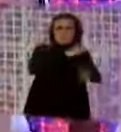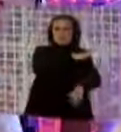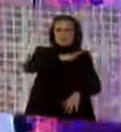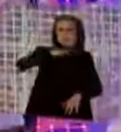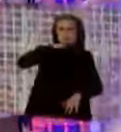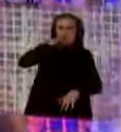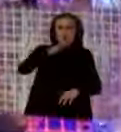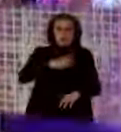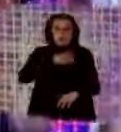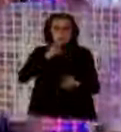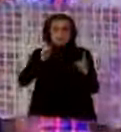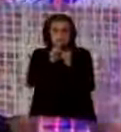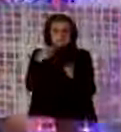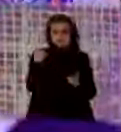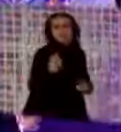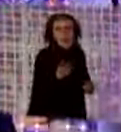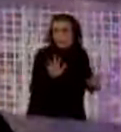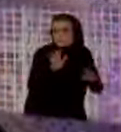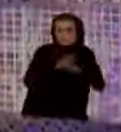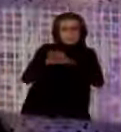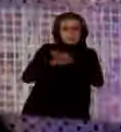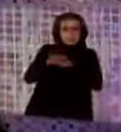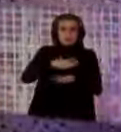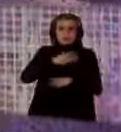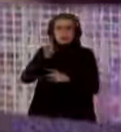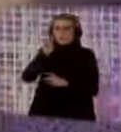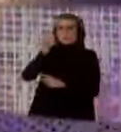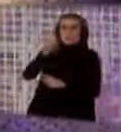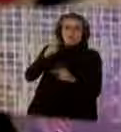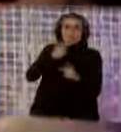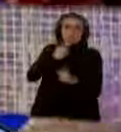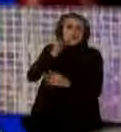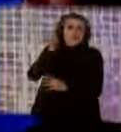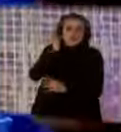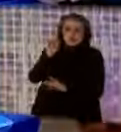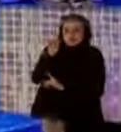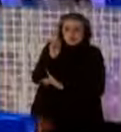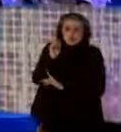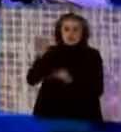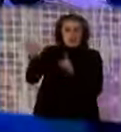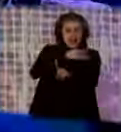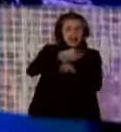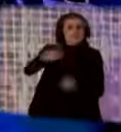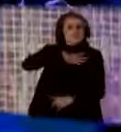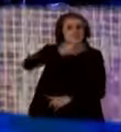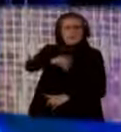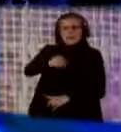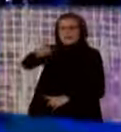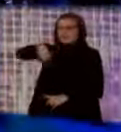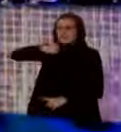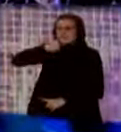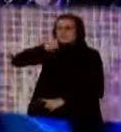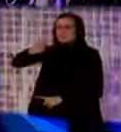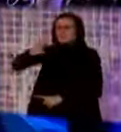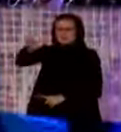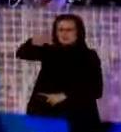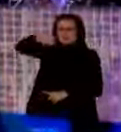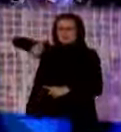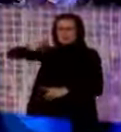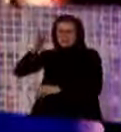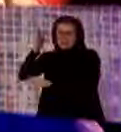por tropezarte o por mirar solo a su novia a ellos les digo que son